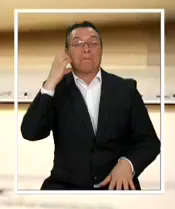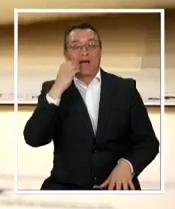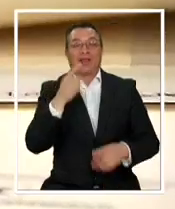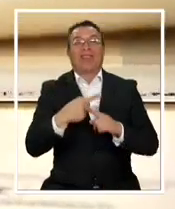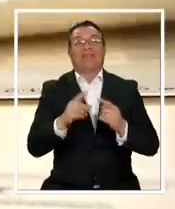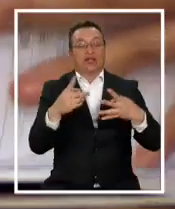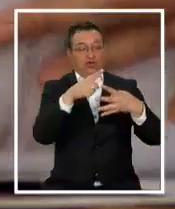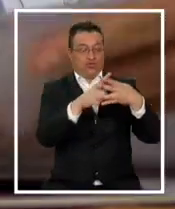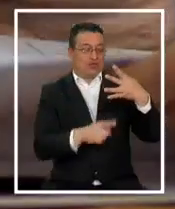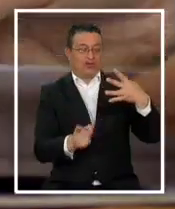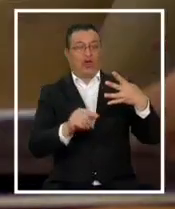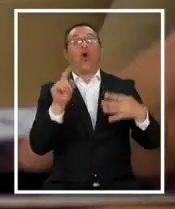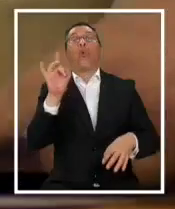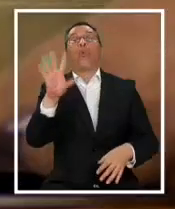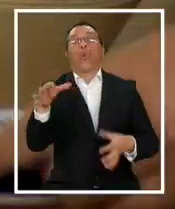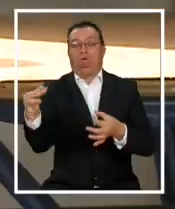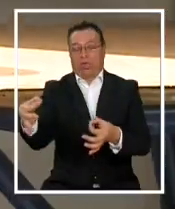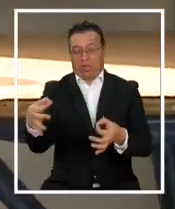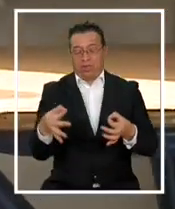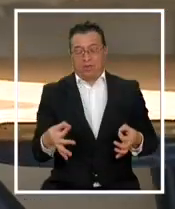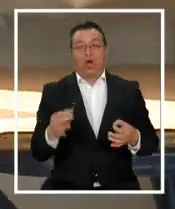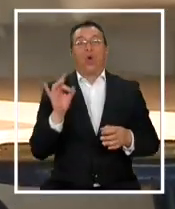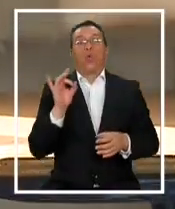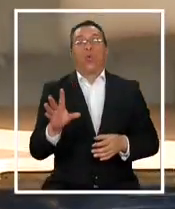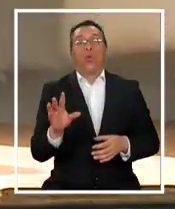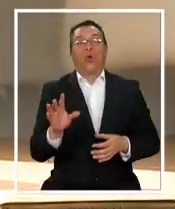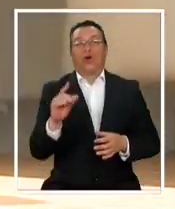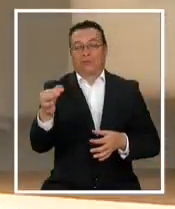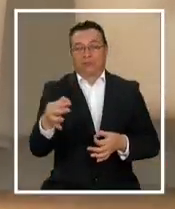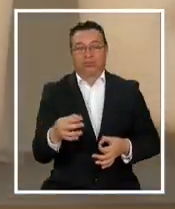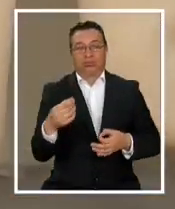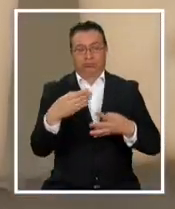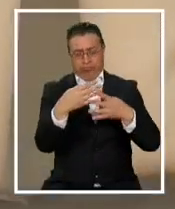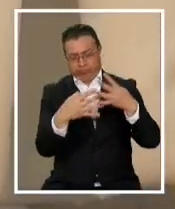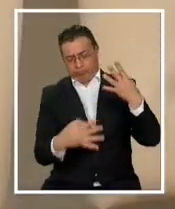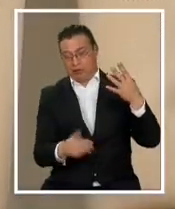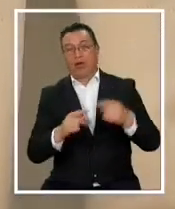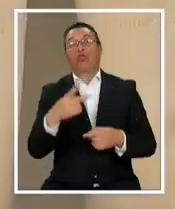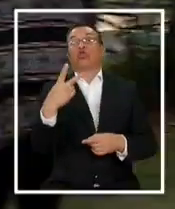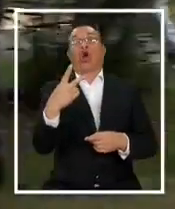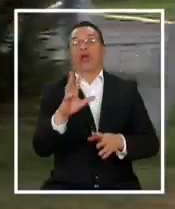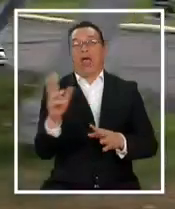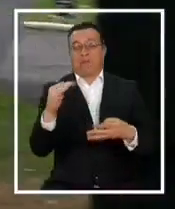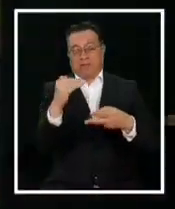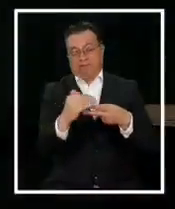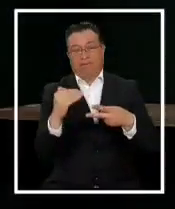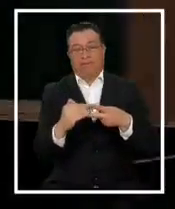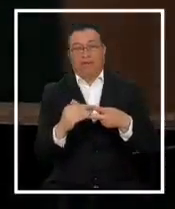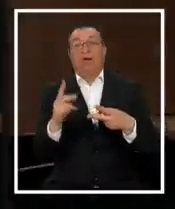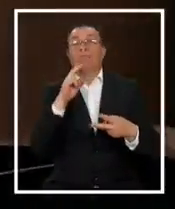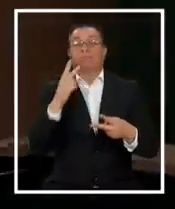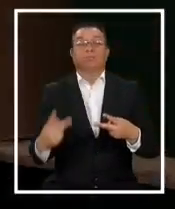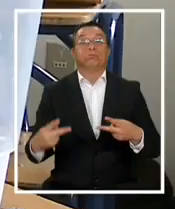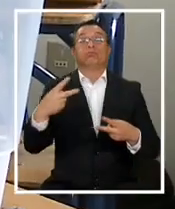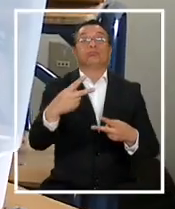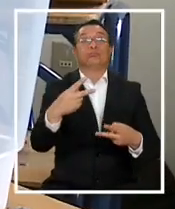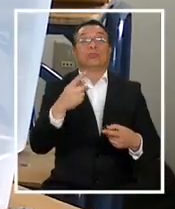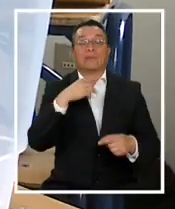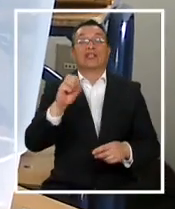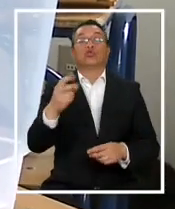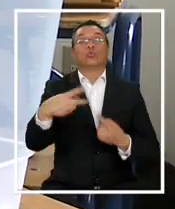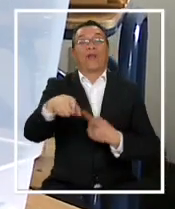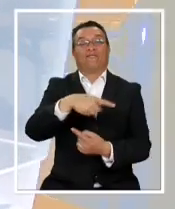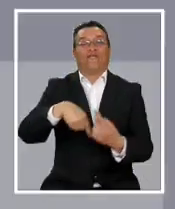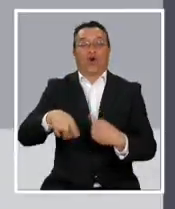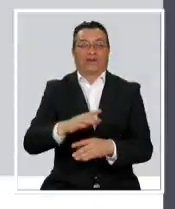serán cuatro sino una sola papeleta. Y de la larga lista de candidatos ahora tendremos solo dos opciones, la pareja de aspirantes que logró pasar a